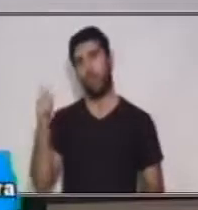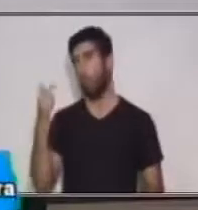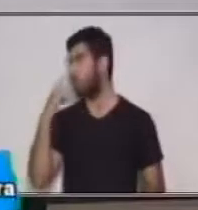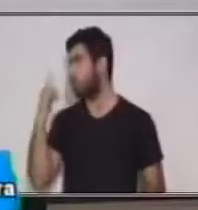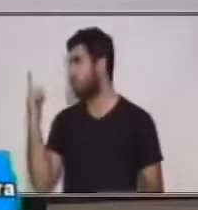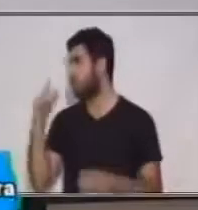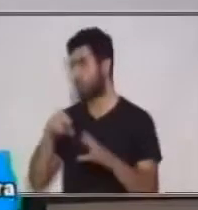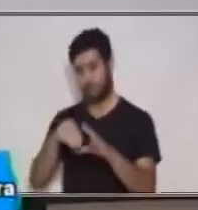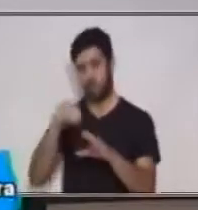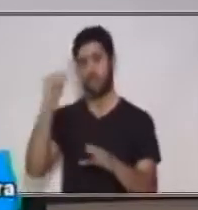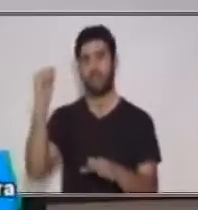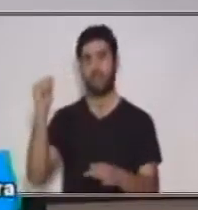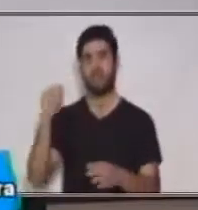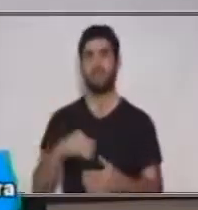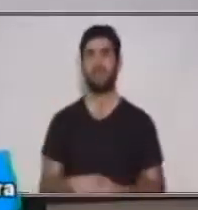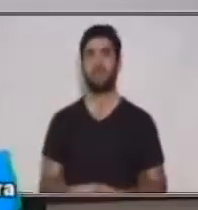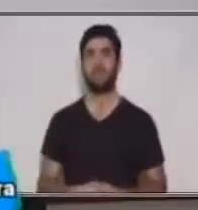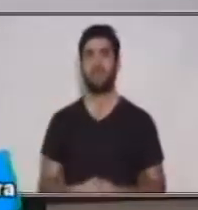esta otra.